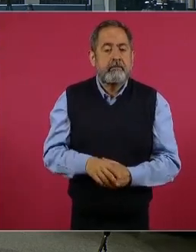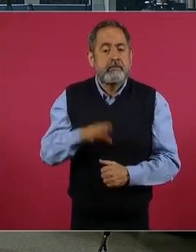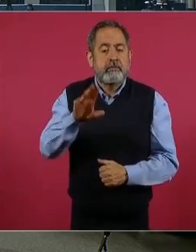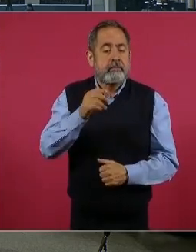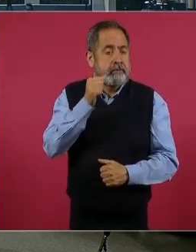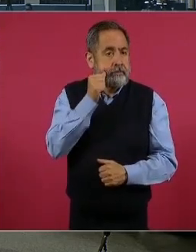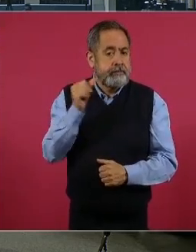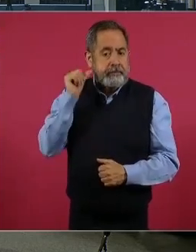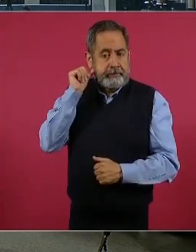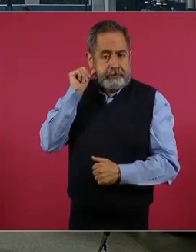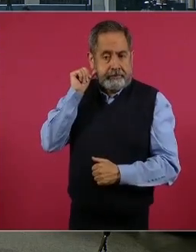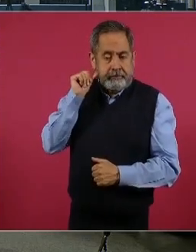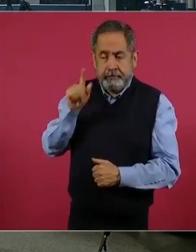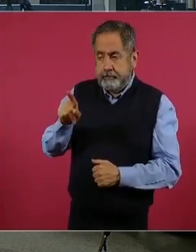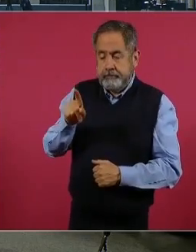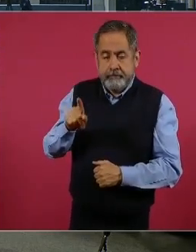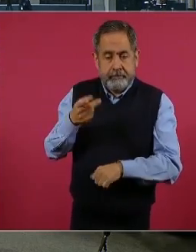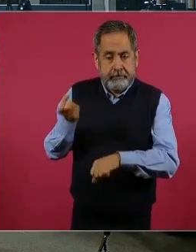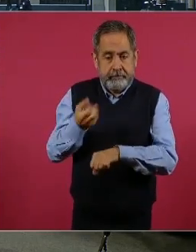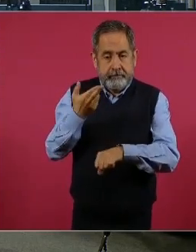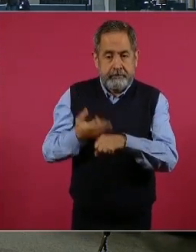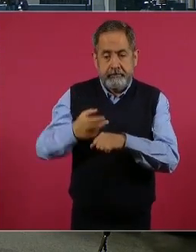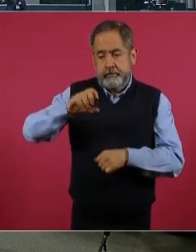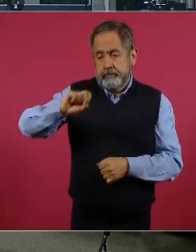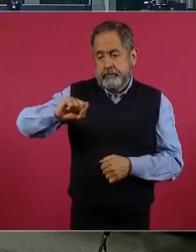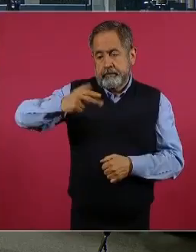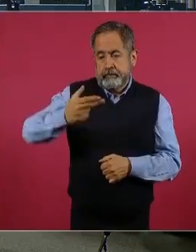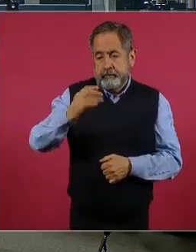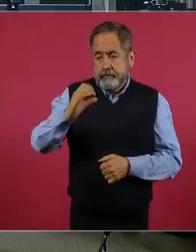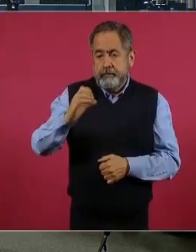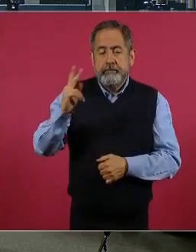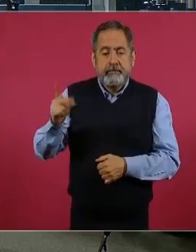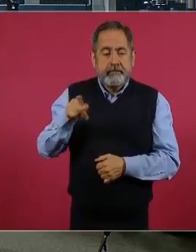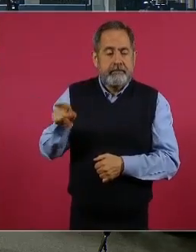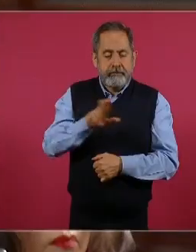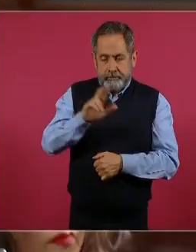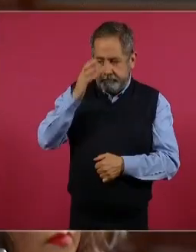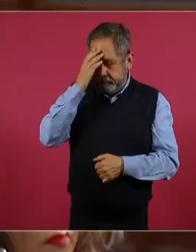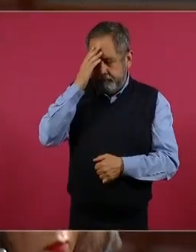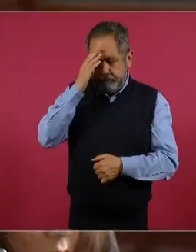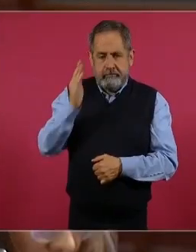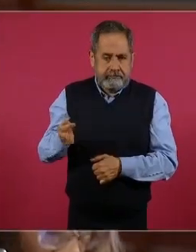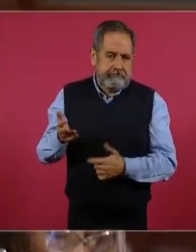de ayer la Secretaría de Hacienda y Crédito Público reconoció